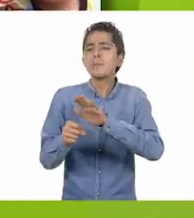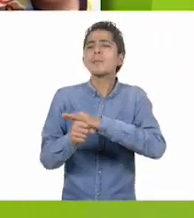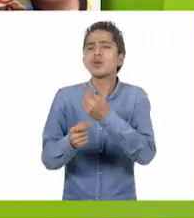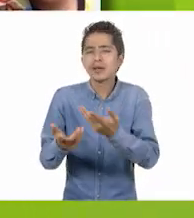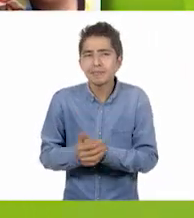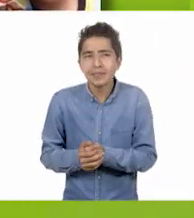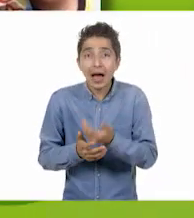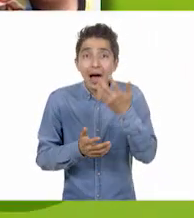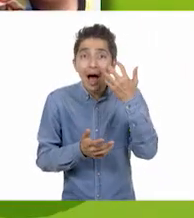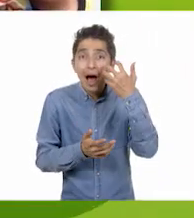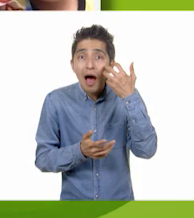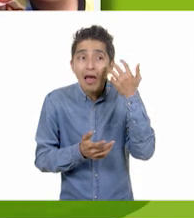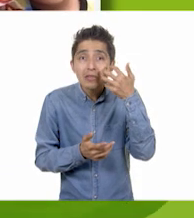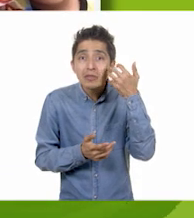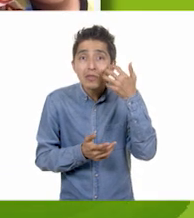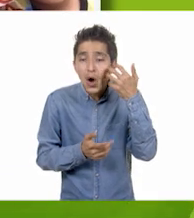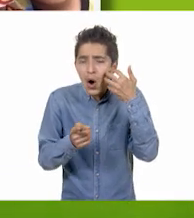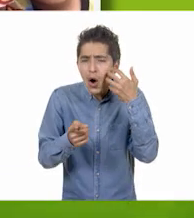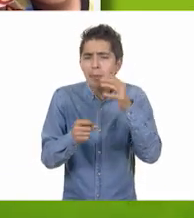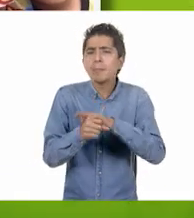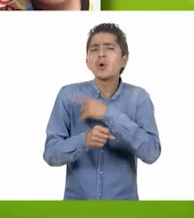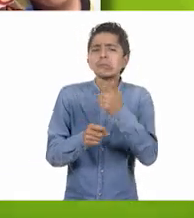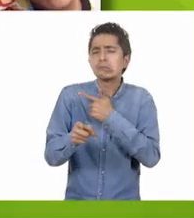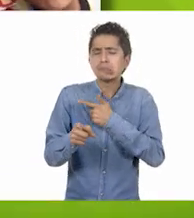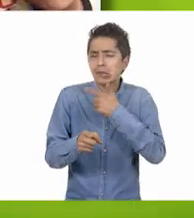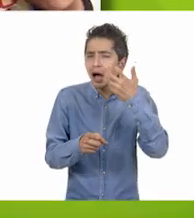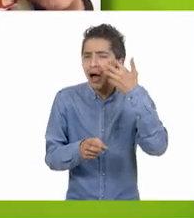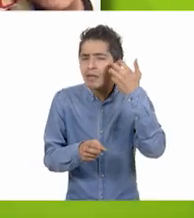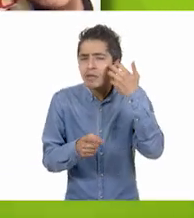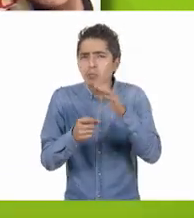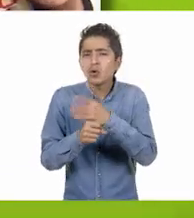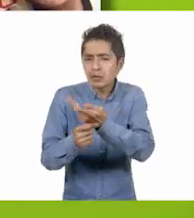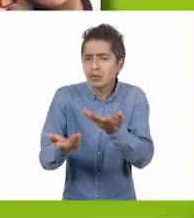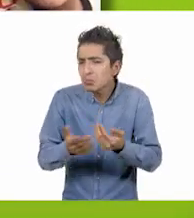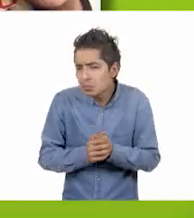Los gatos. Los gatos. ¿Por qué te gustan los gatos?